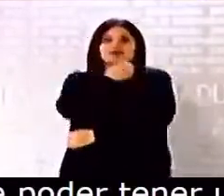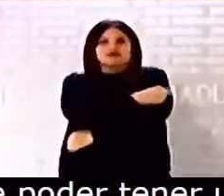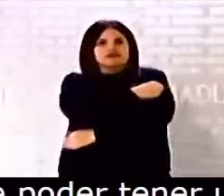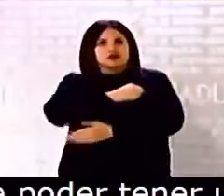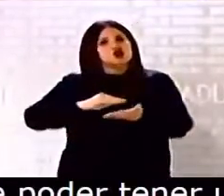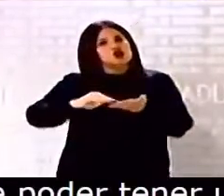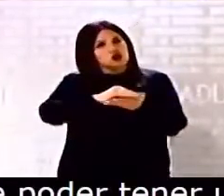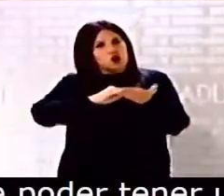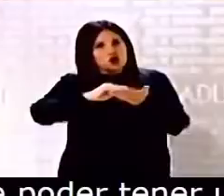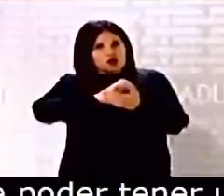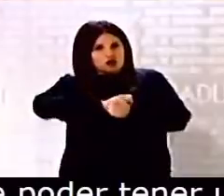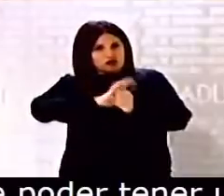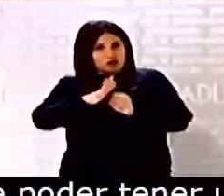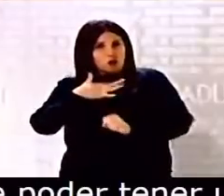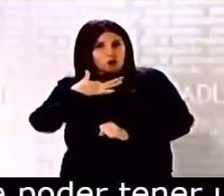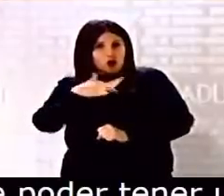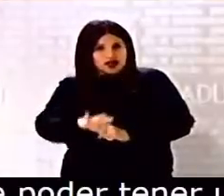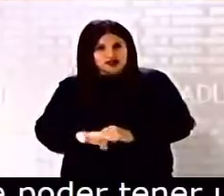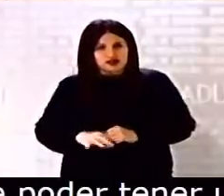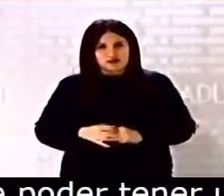pandemia.